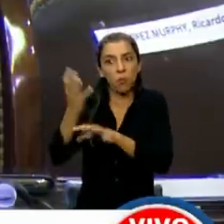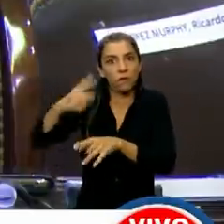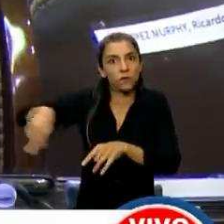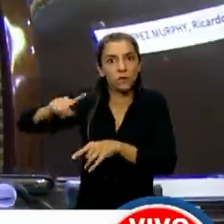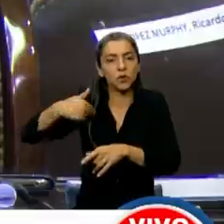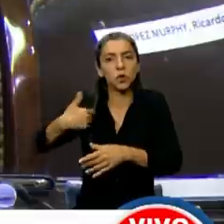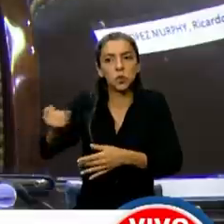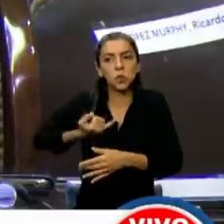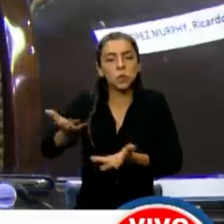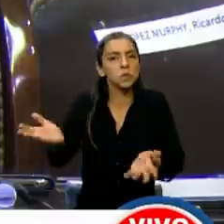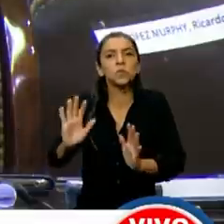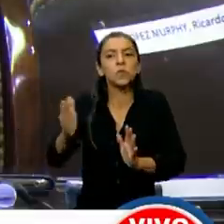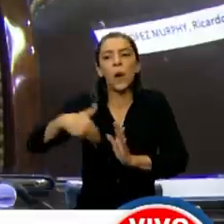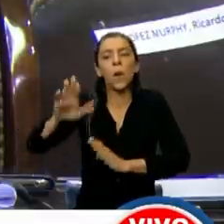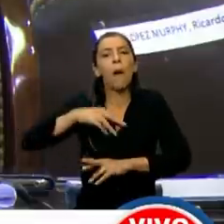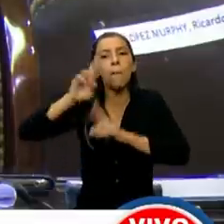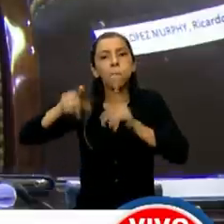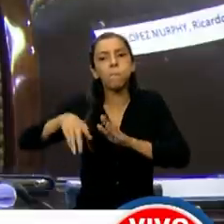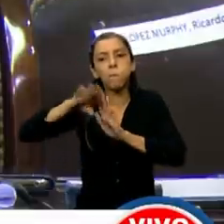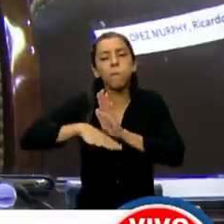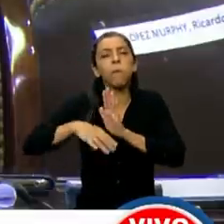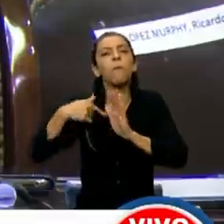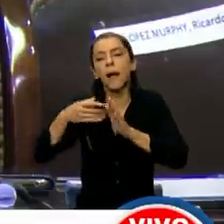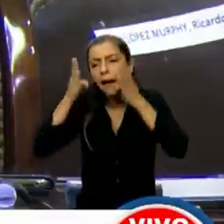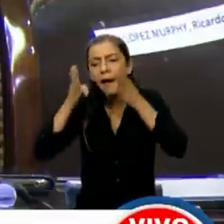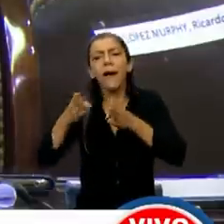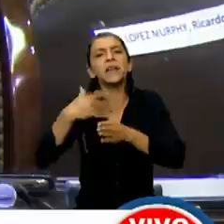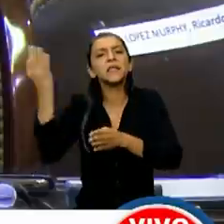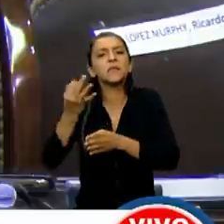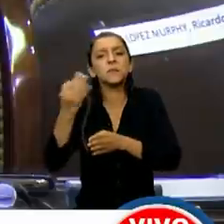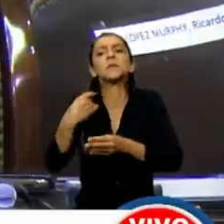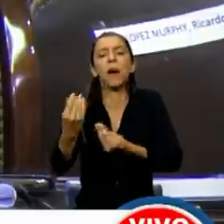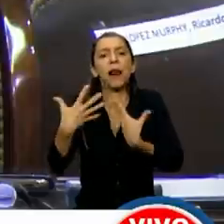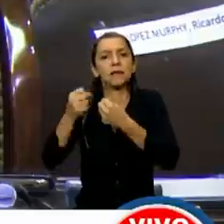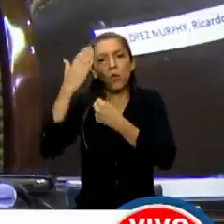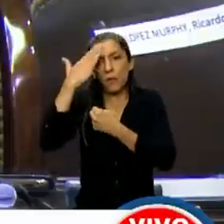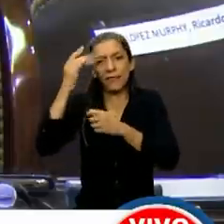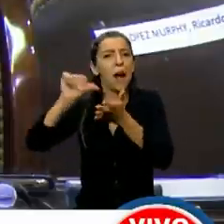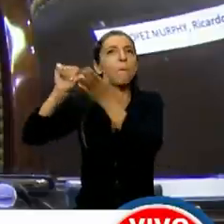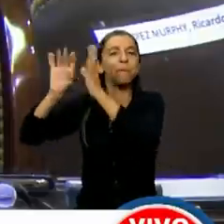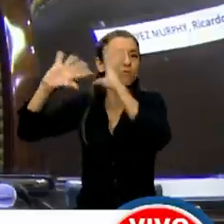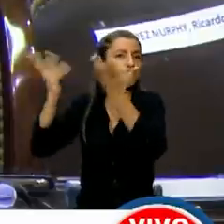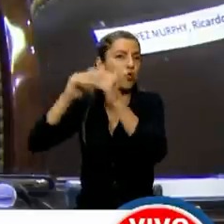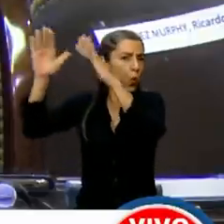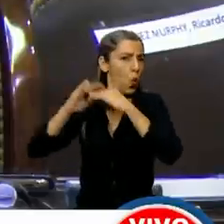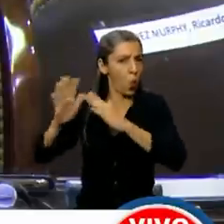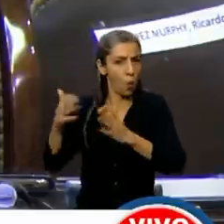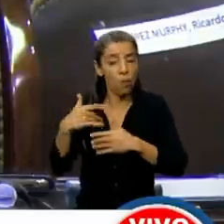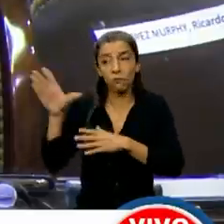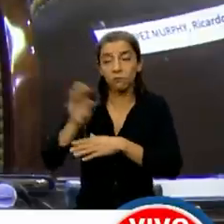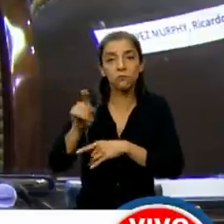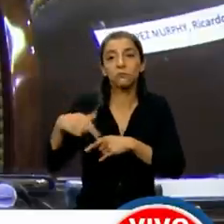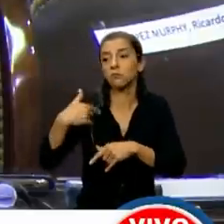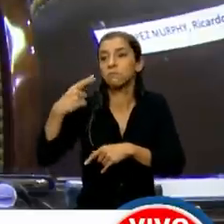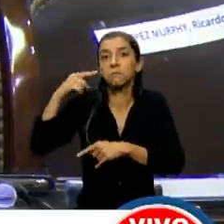que iban a lanzar un programa especial de salud mental los países del mundo lo están haciendo con muchos recursos ella